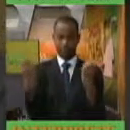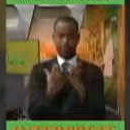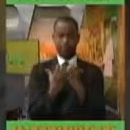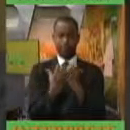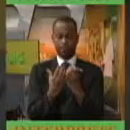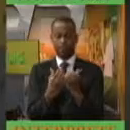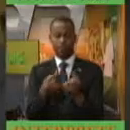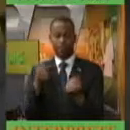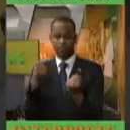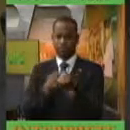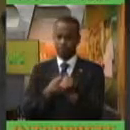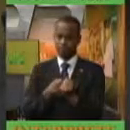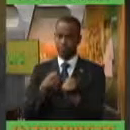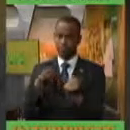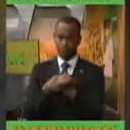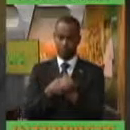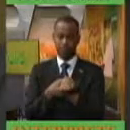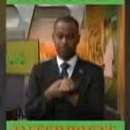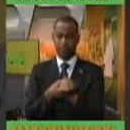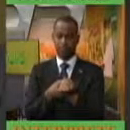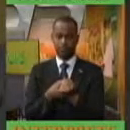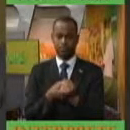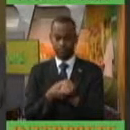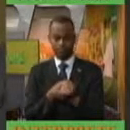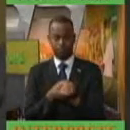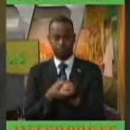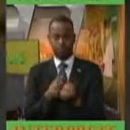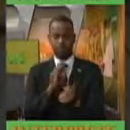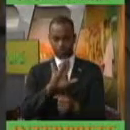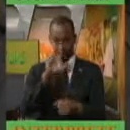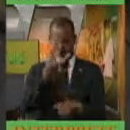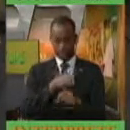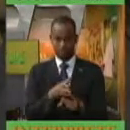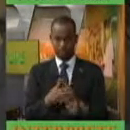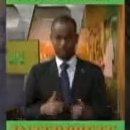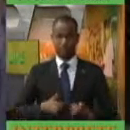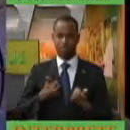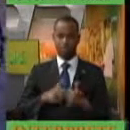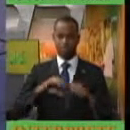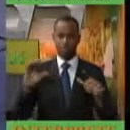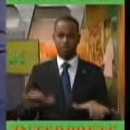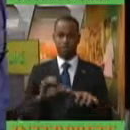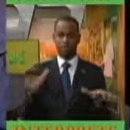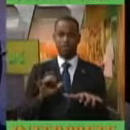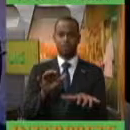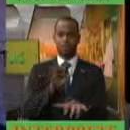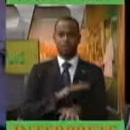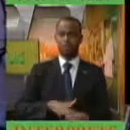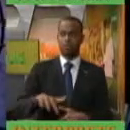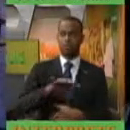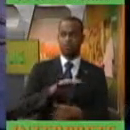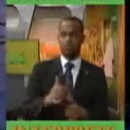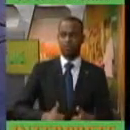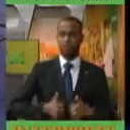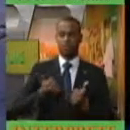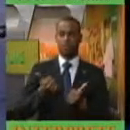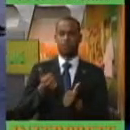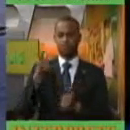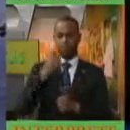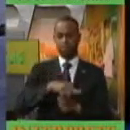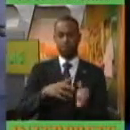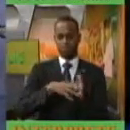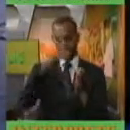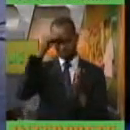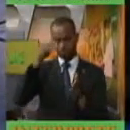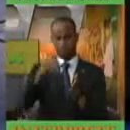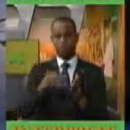le aporta a la convivencia de su hijo para el resto de la vida, para que aprenda a vivir